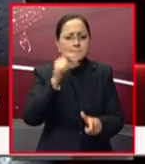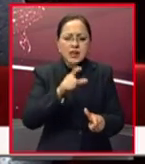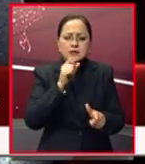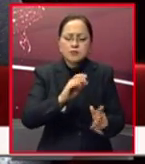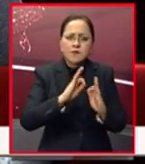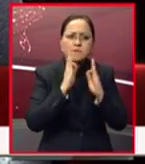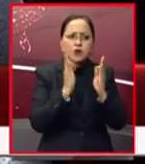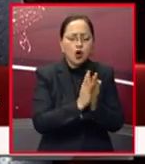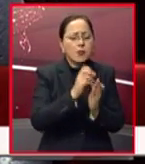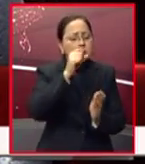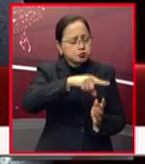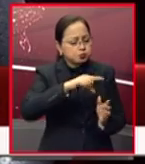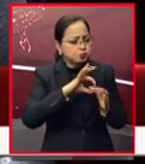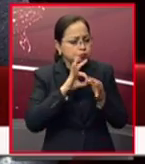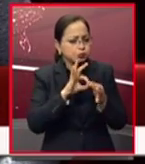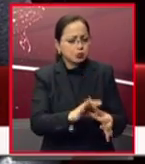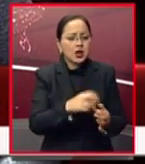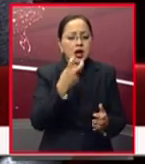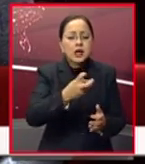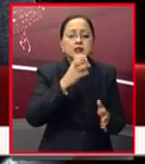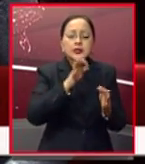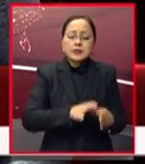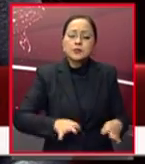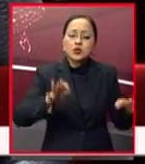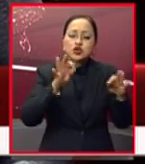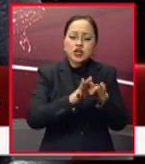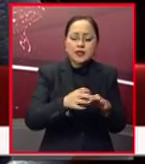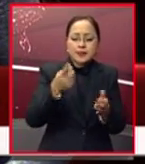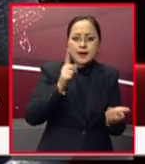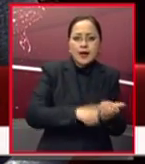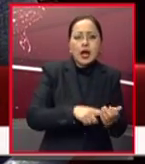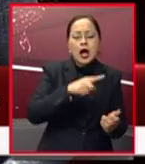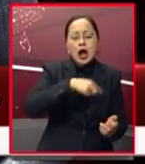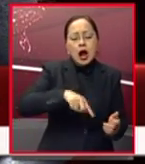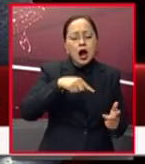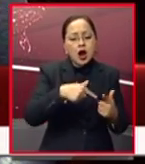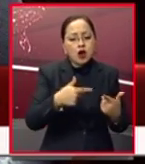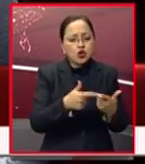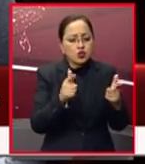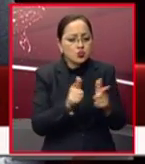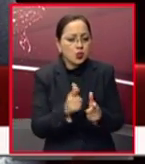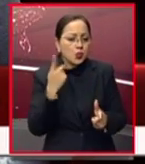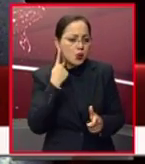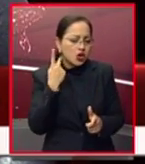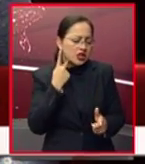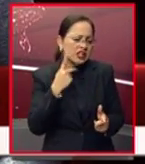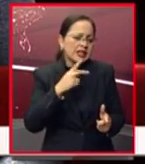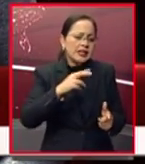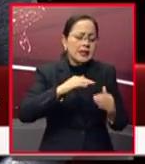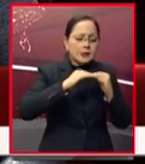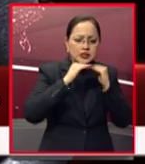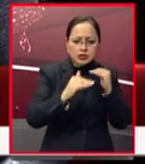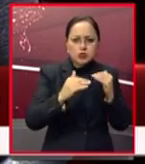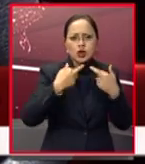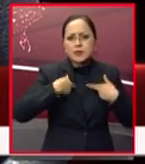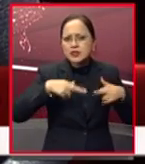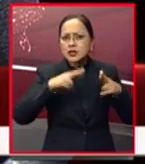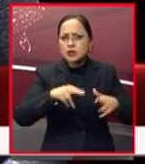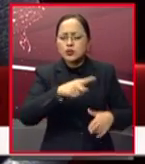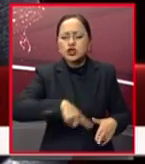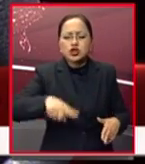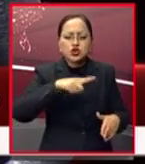rector que siga mostrando las líneas esenciales del régimen republicano, democrático y representativo